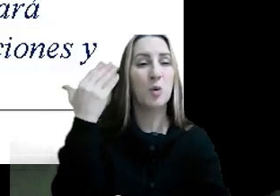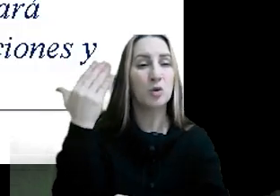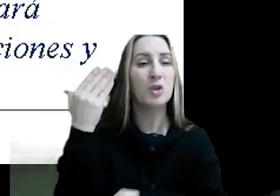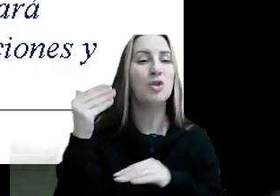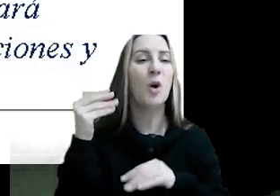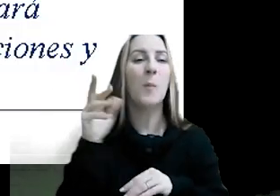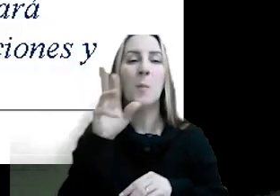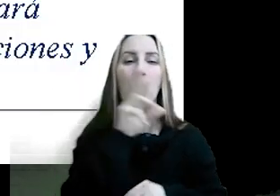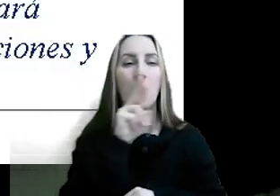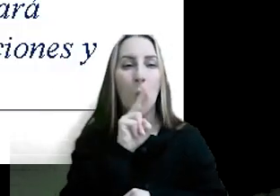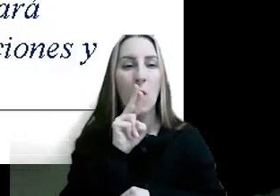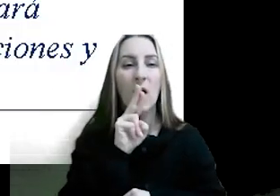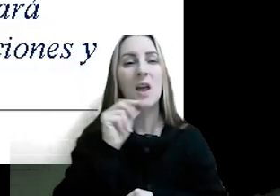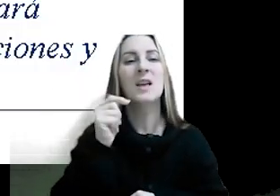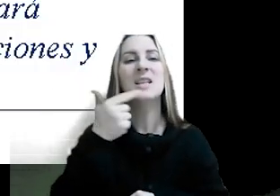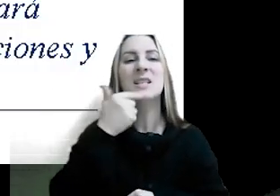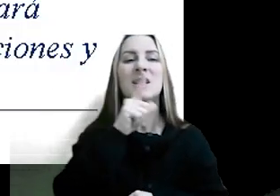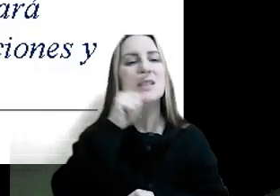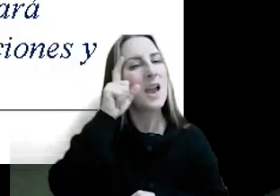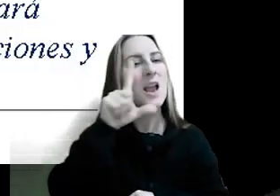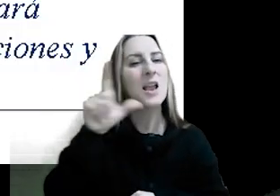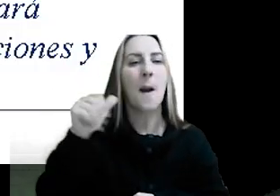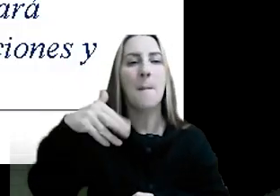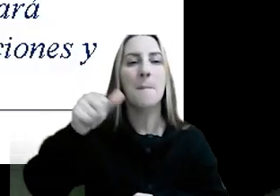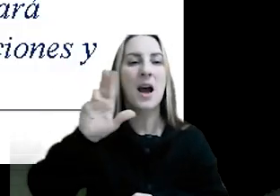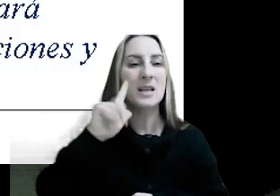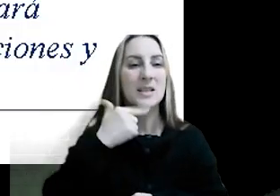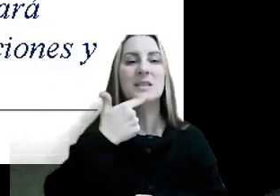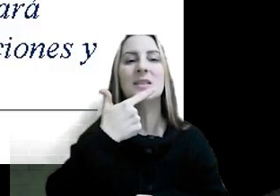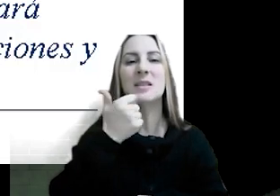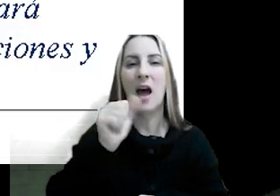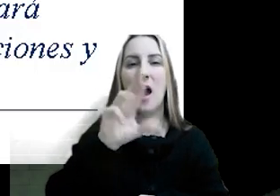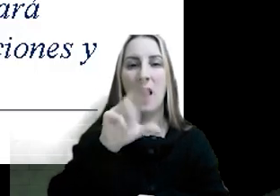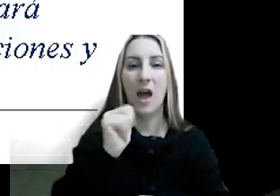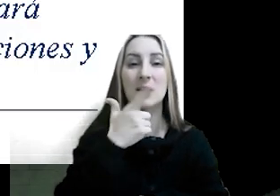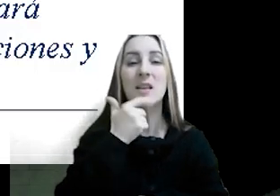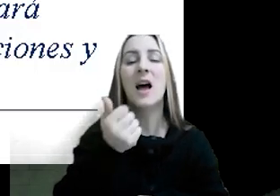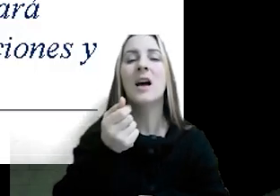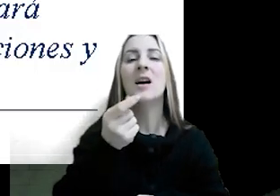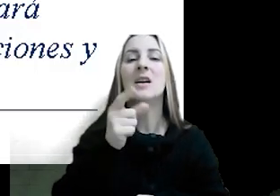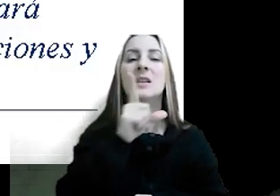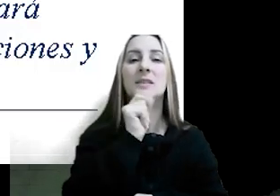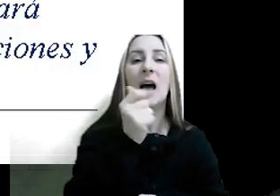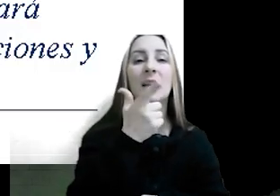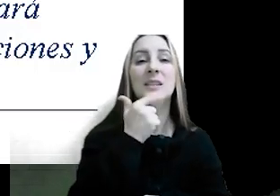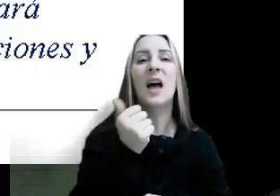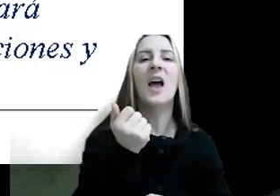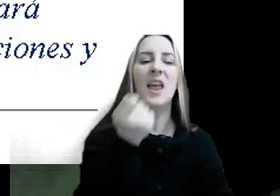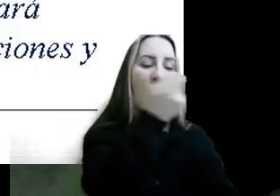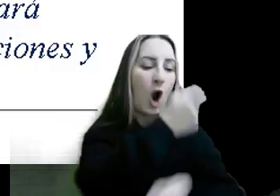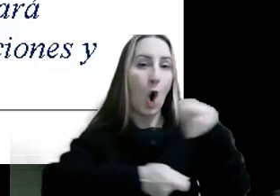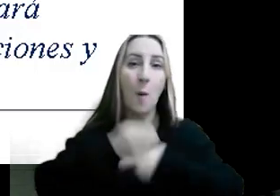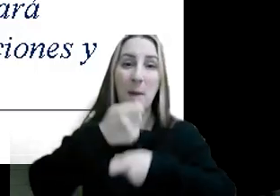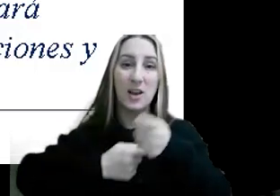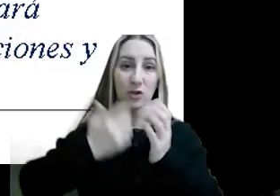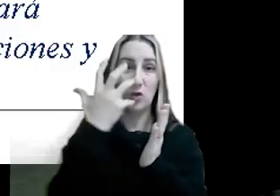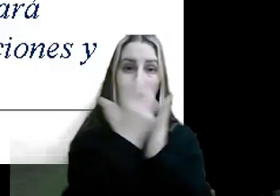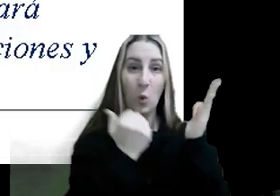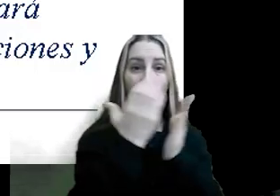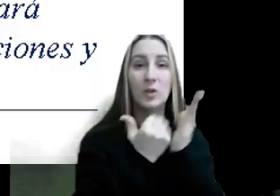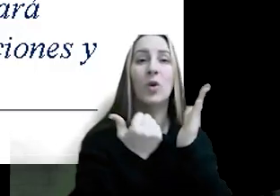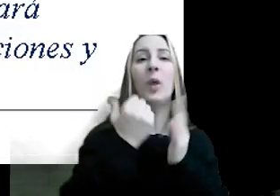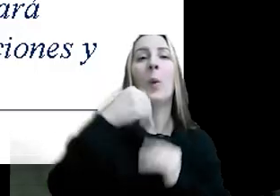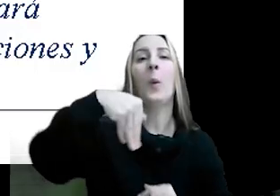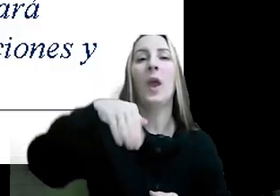amiga la Mari Sarasa, recordemos que la tasa es la de descuentos comerciales de Banco de la Nación